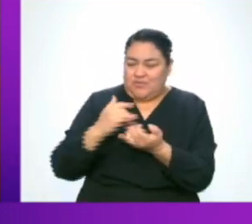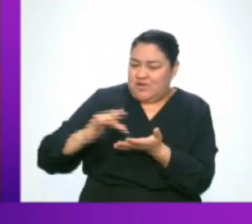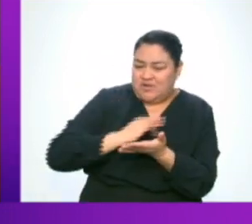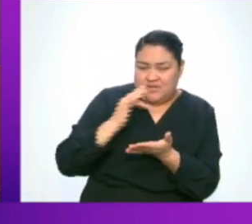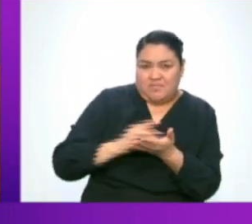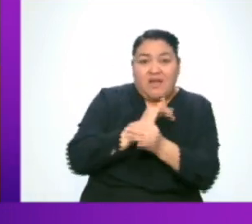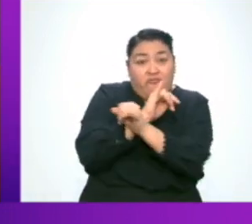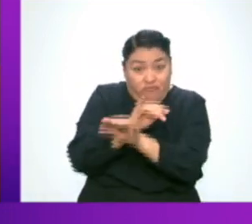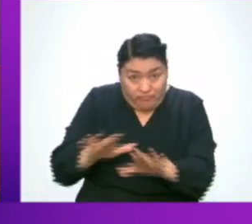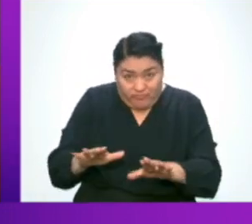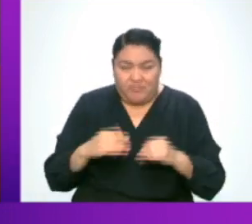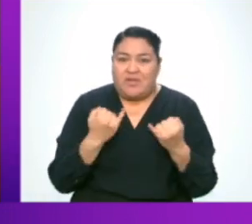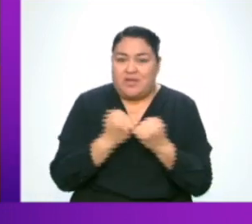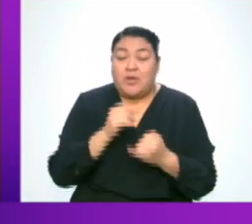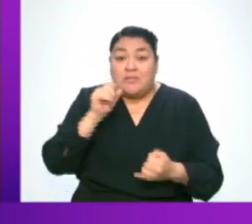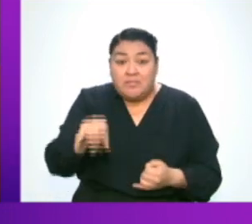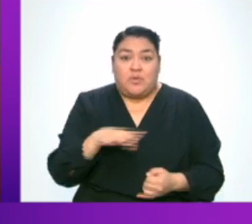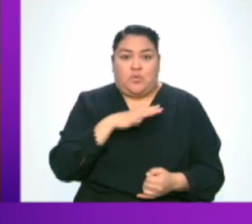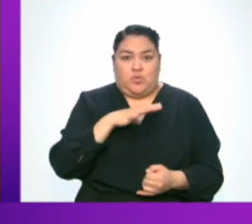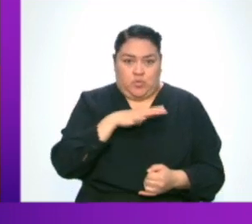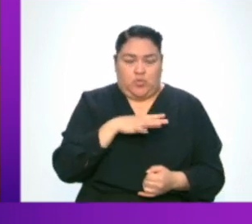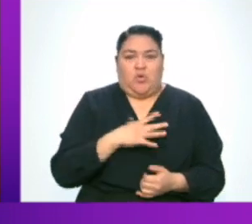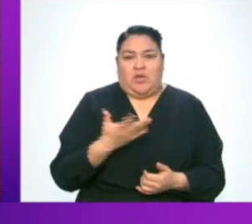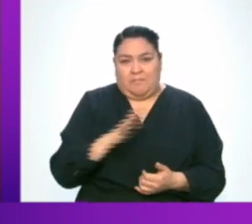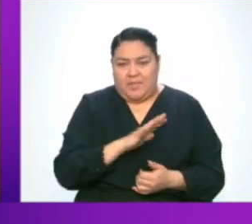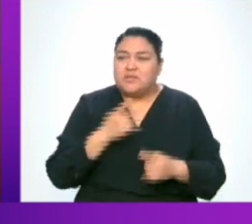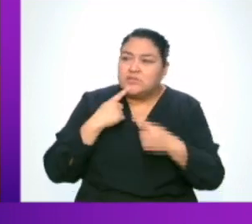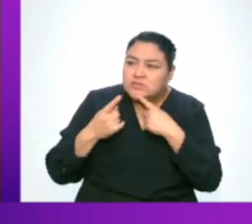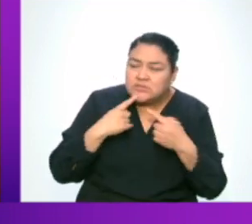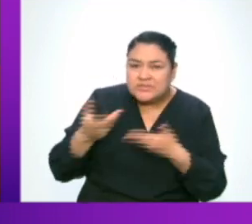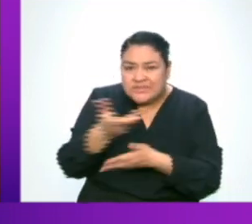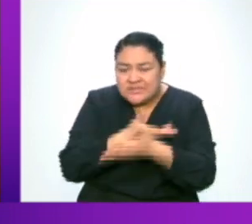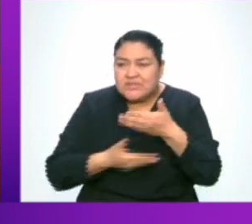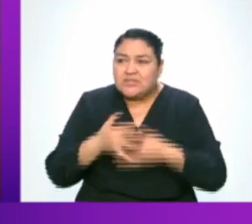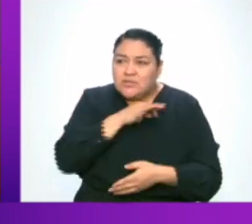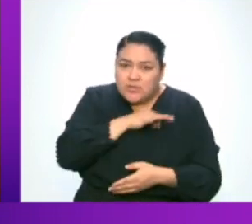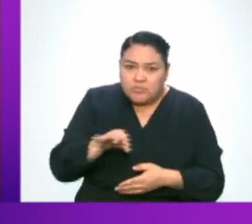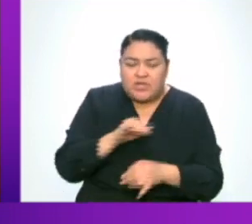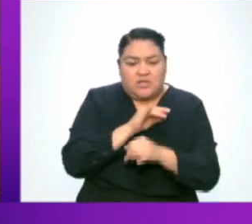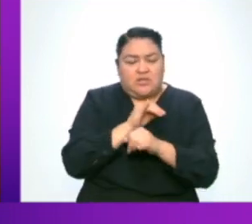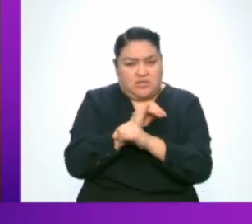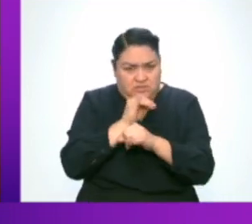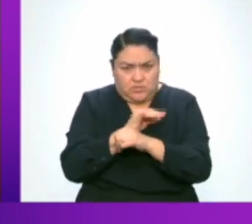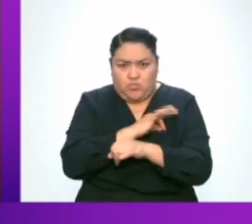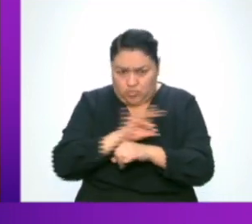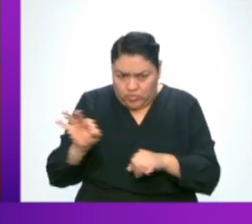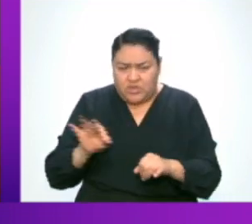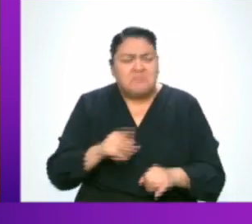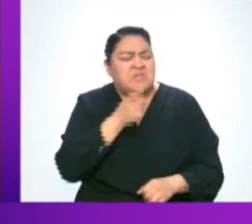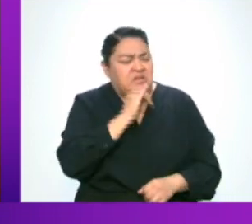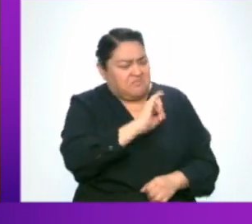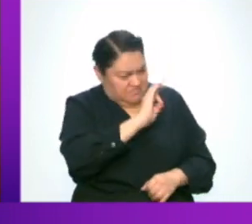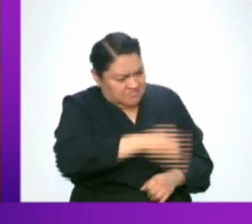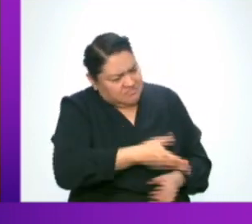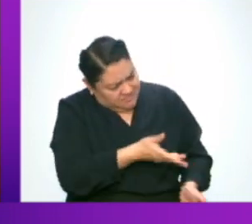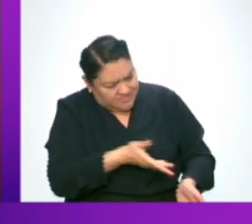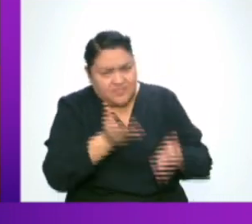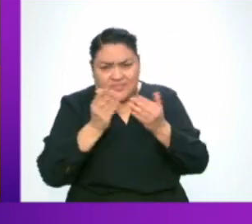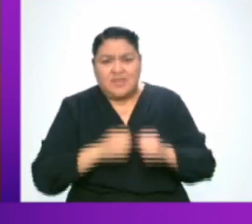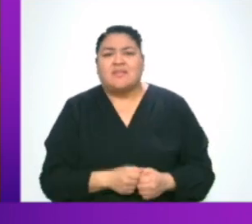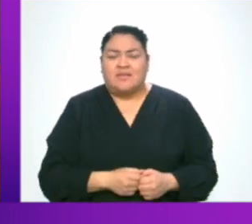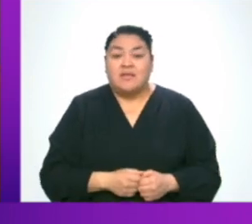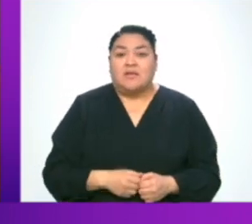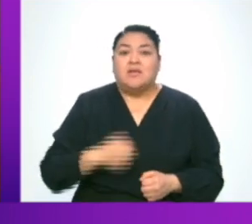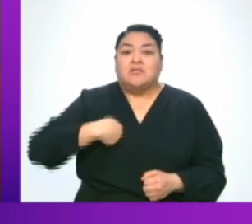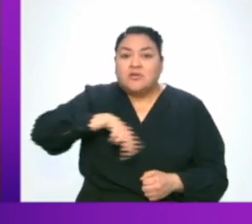la información eh tuvimos tocamos base con ella que si se pudiera hablar con los medios nos dijo que adelante que adelante y